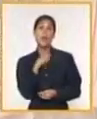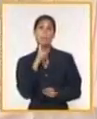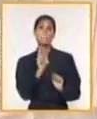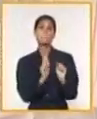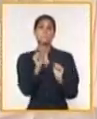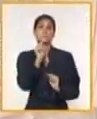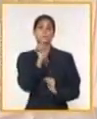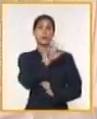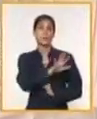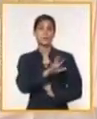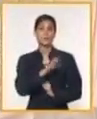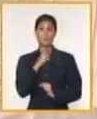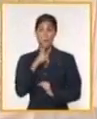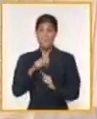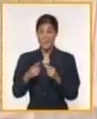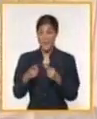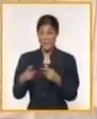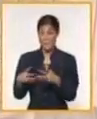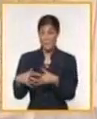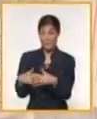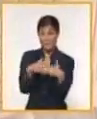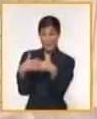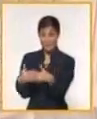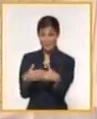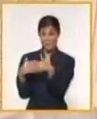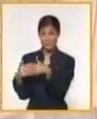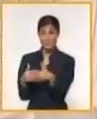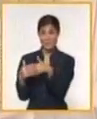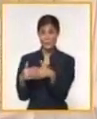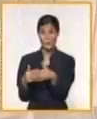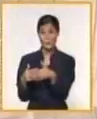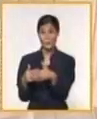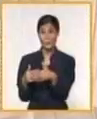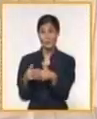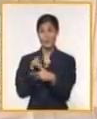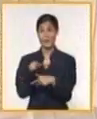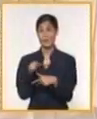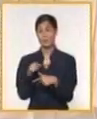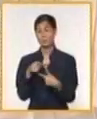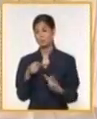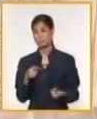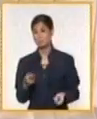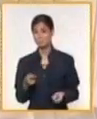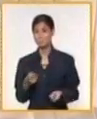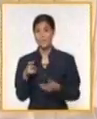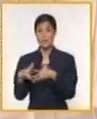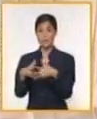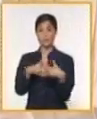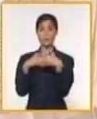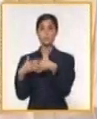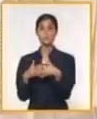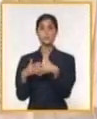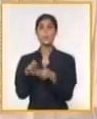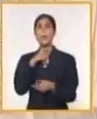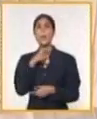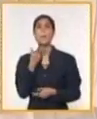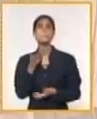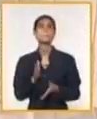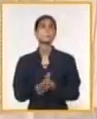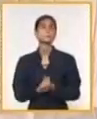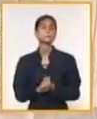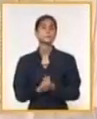Unidos es rehén de Netanyahu. Mira, no me lo creo. Porque Estados Unidos, si tuviera